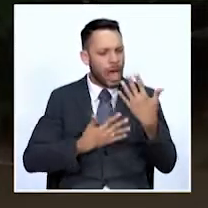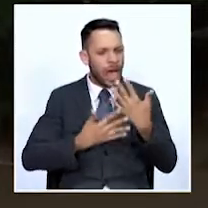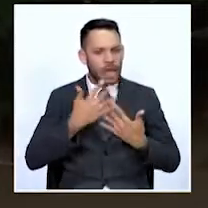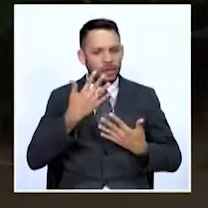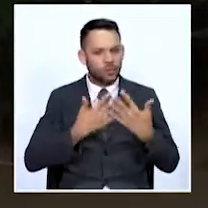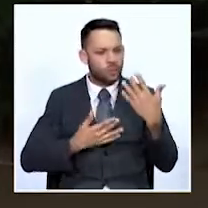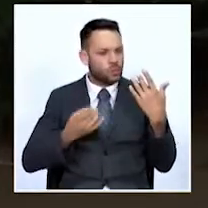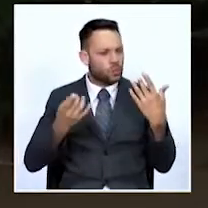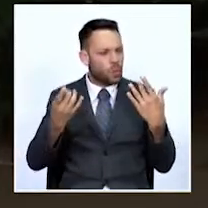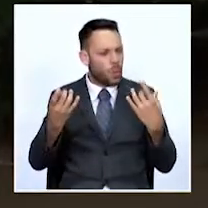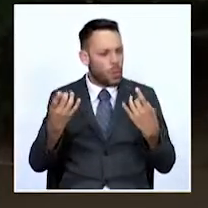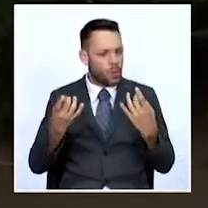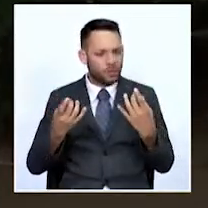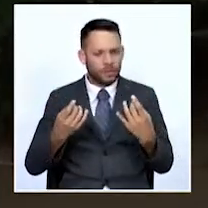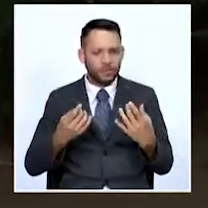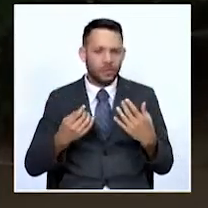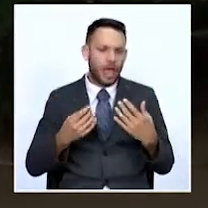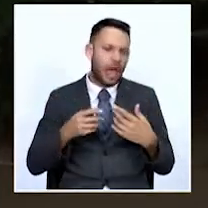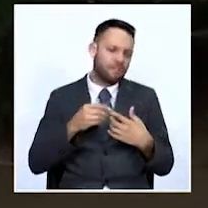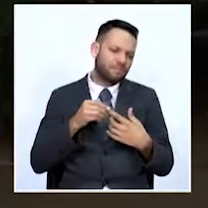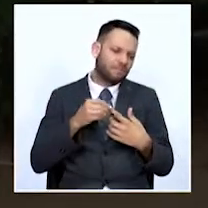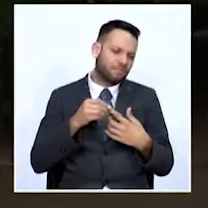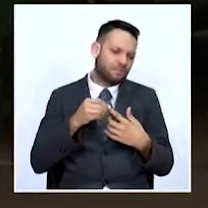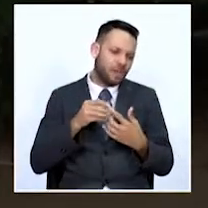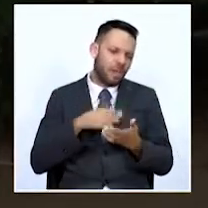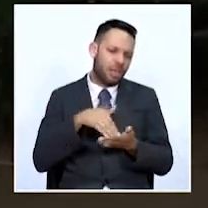de pronto como que van aflojando y yo